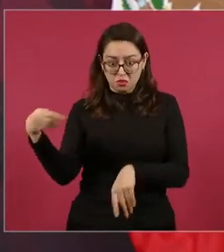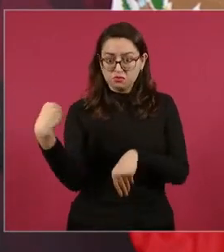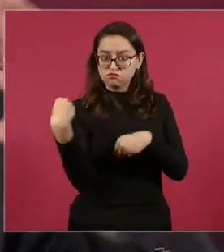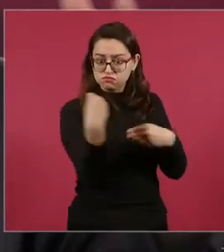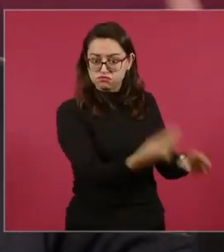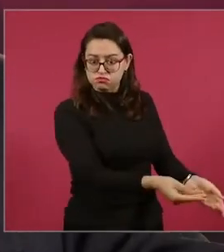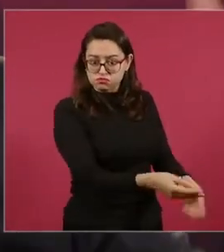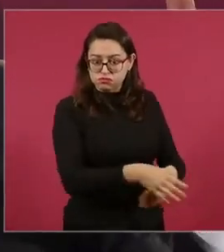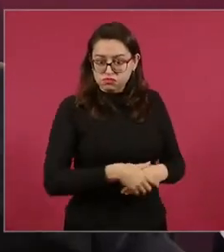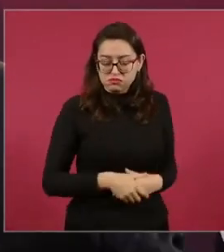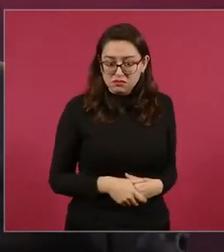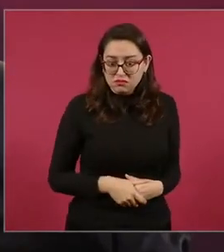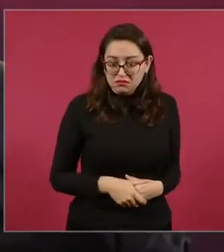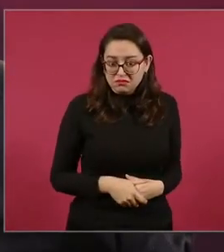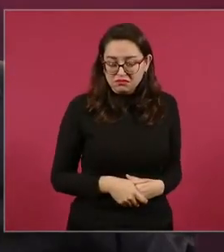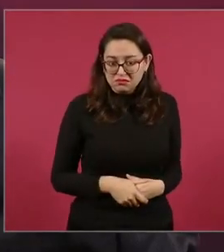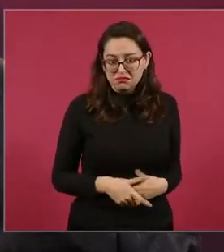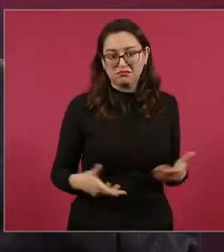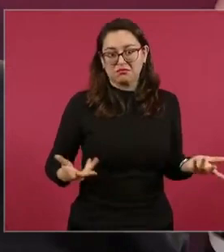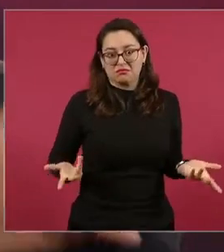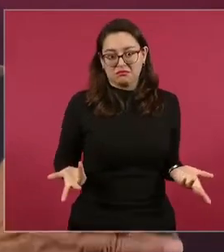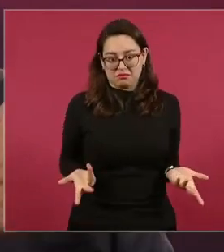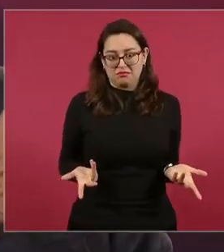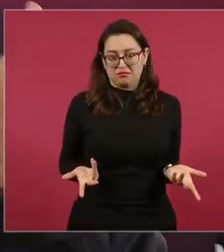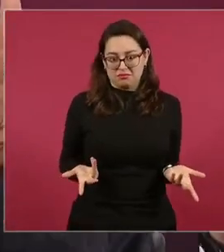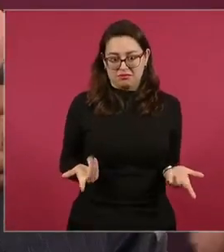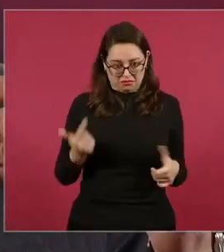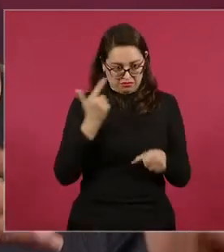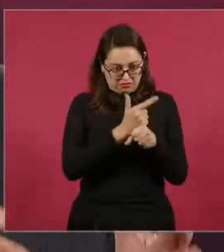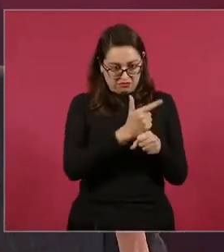Y gracias a esa información se